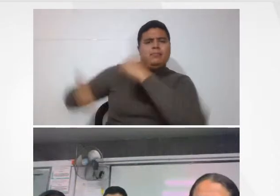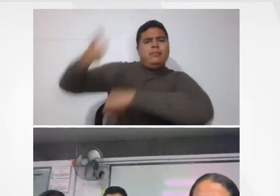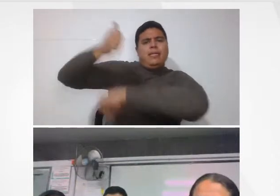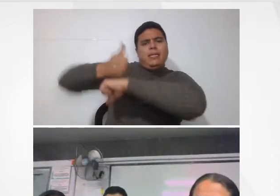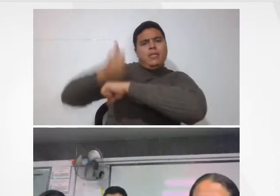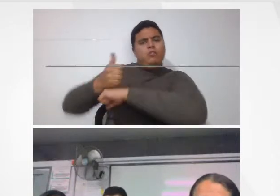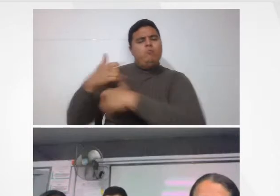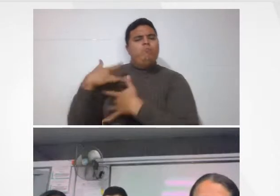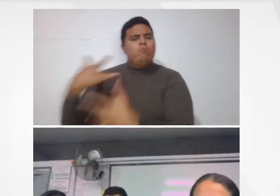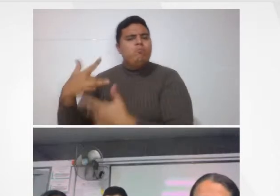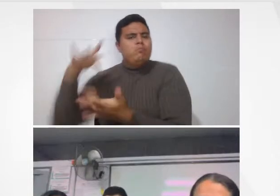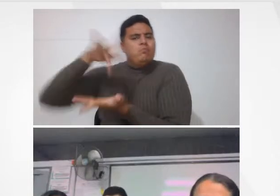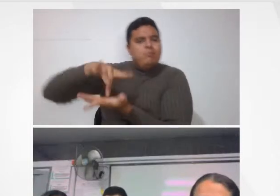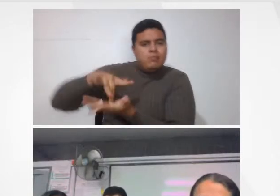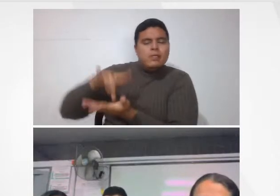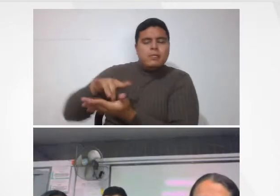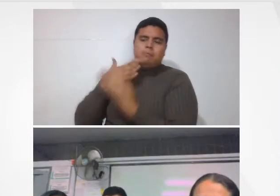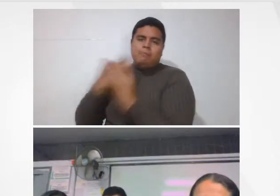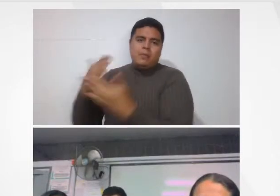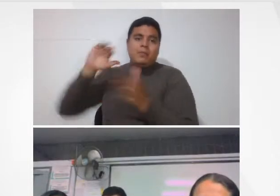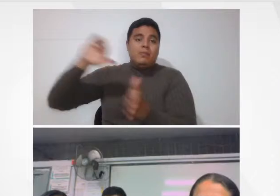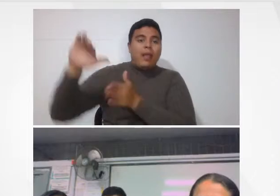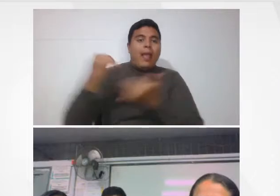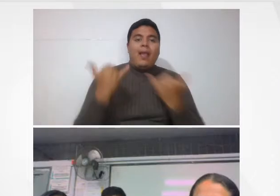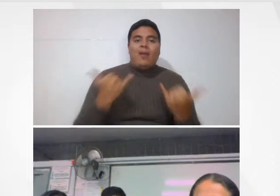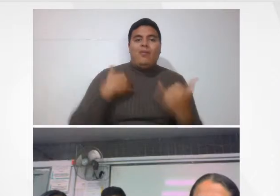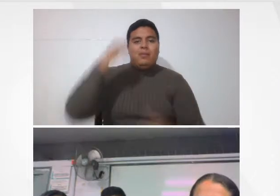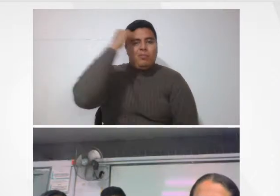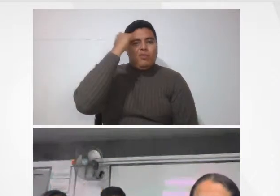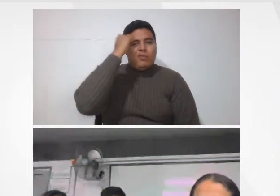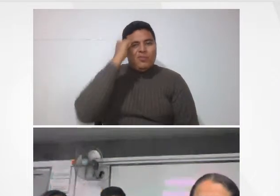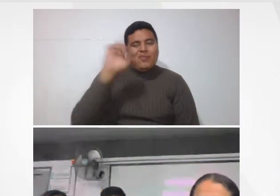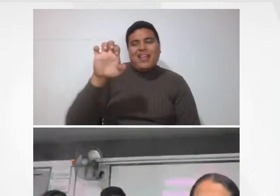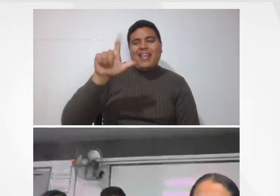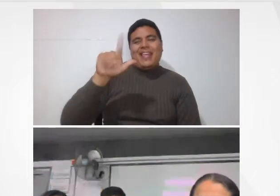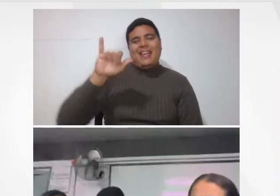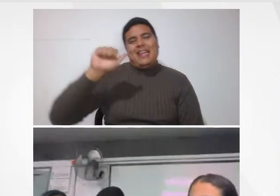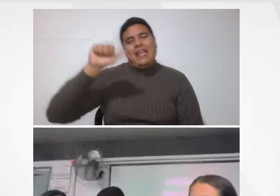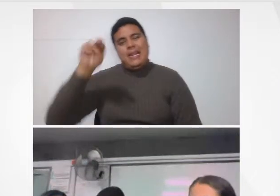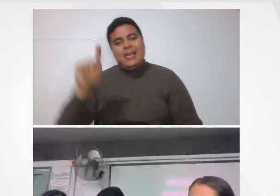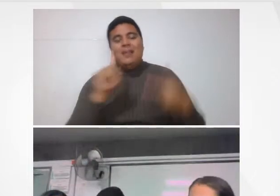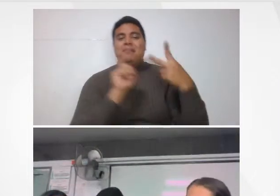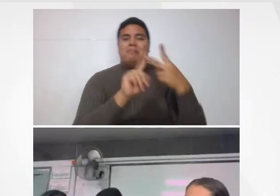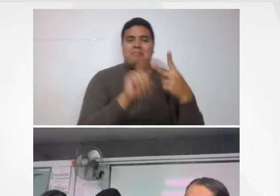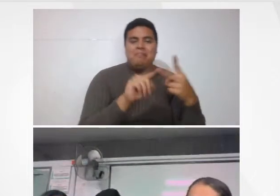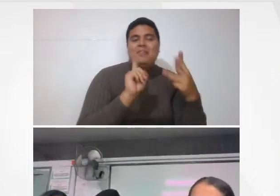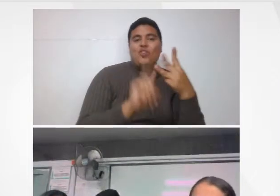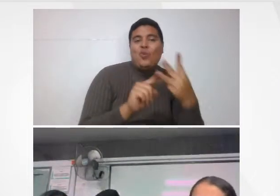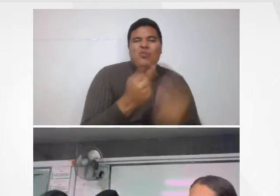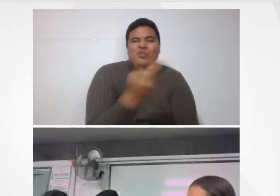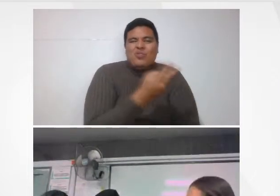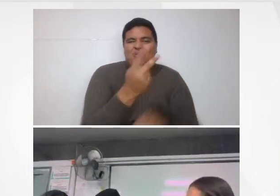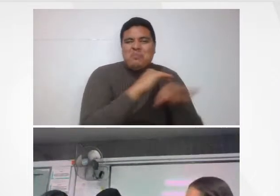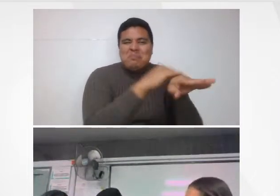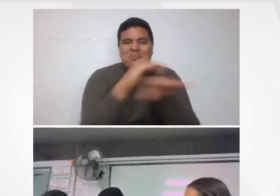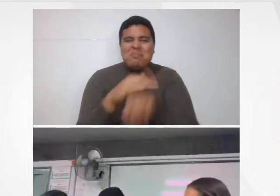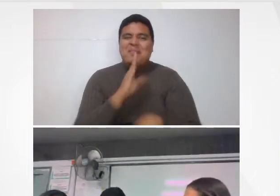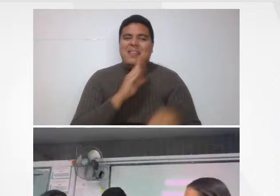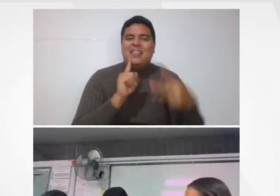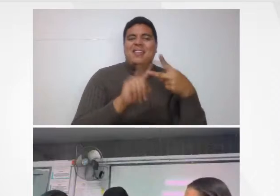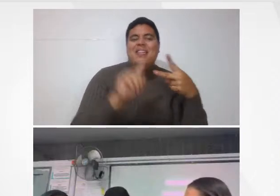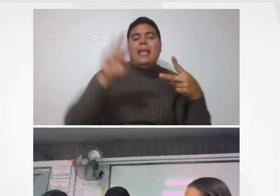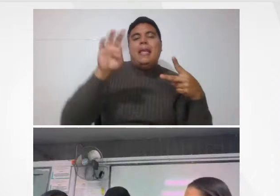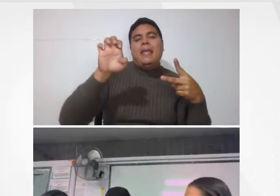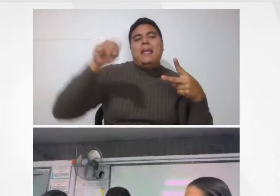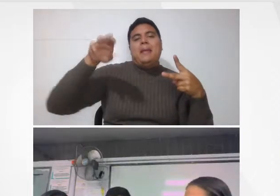con la maestra entonces Eliana Llanos y también con nuestro invitado, nuestros invitados que nos acompañan, está Emanuel Álvarez, también junto a la